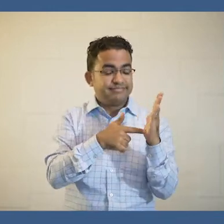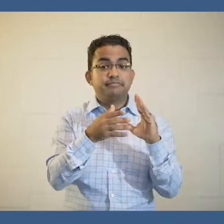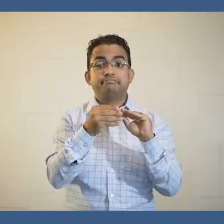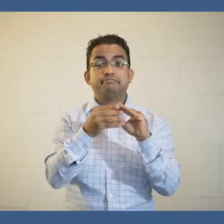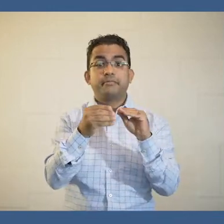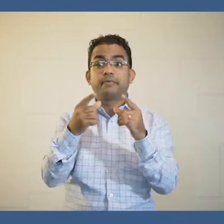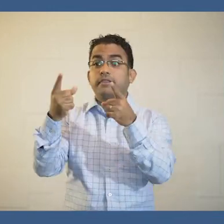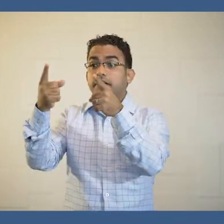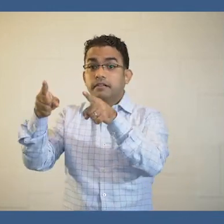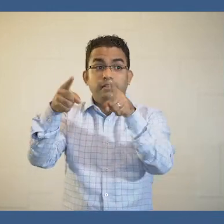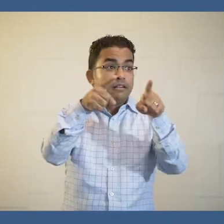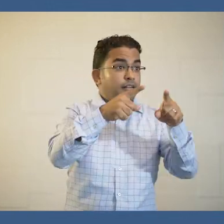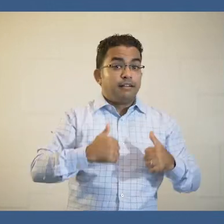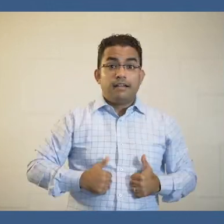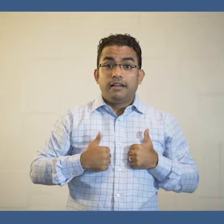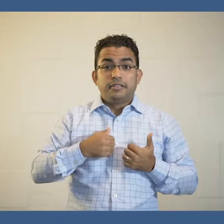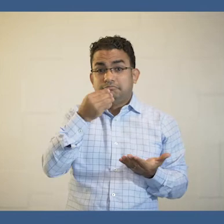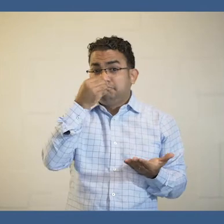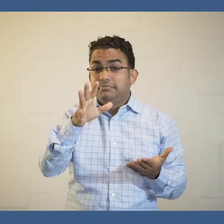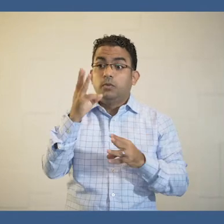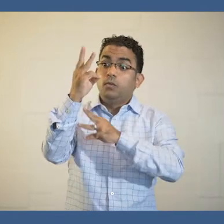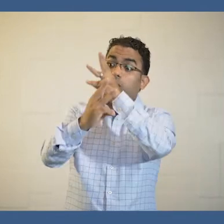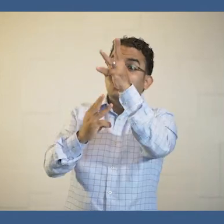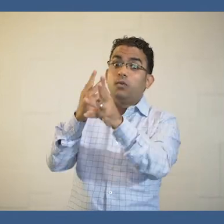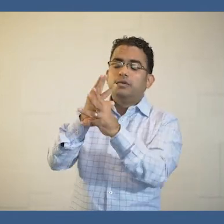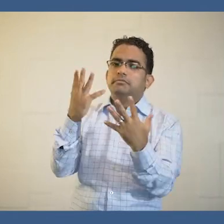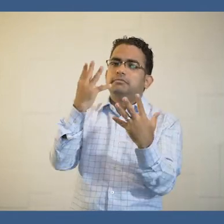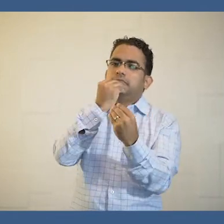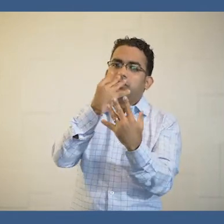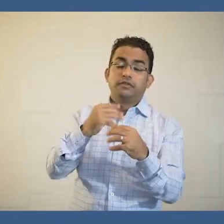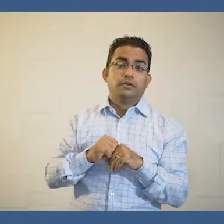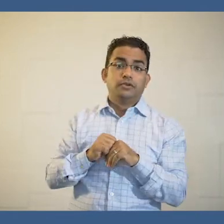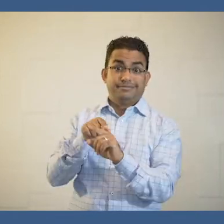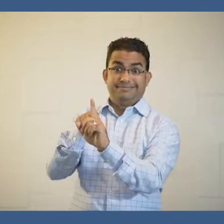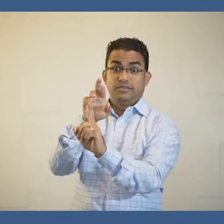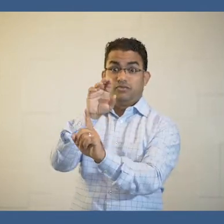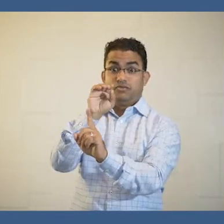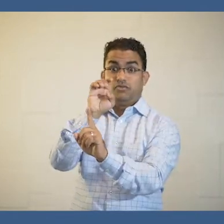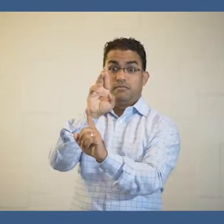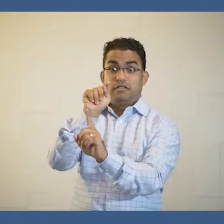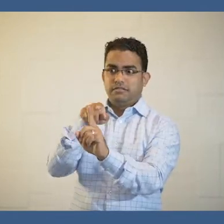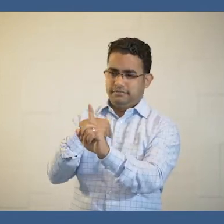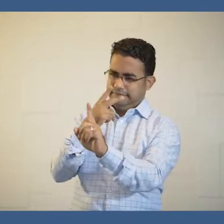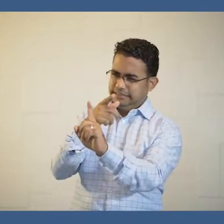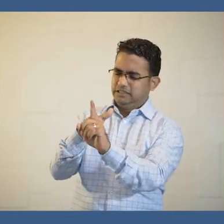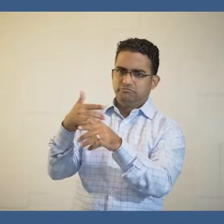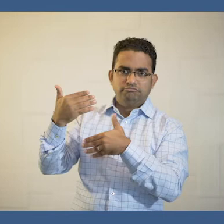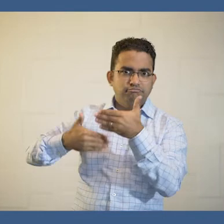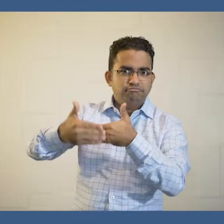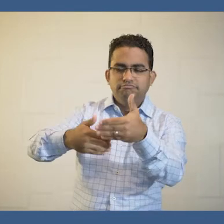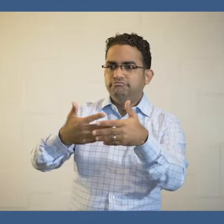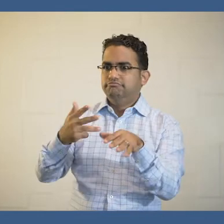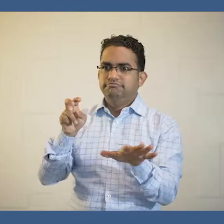el mundo es hermoso. Y cuando veo a Robert salir adelante, a pesar de su condición, cuando lo veo